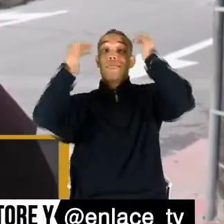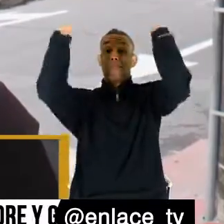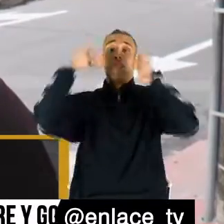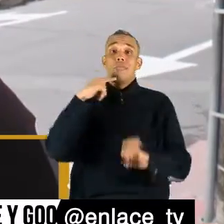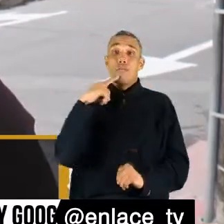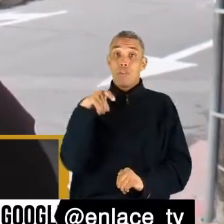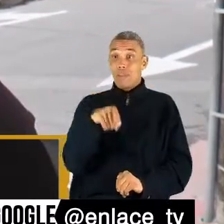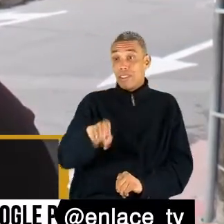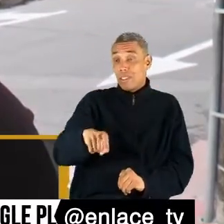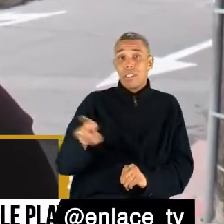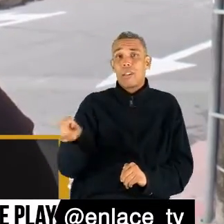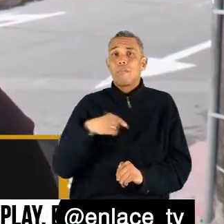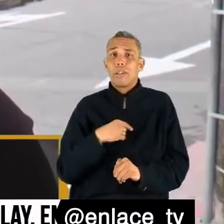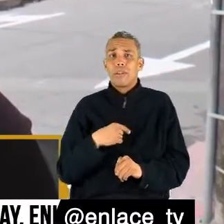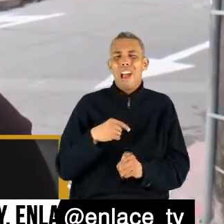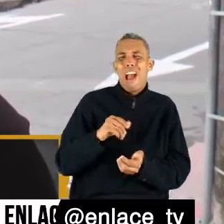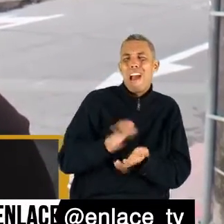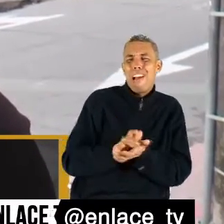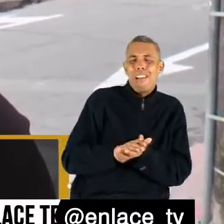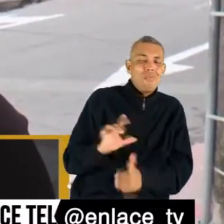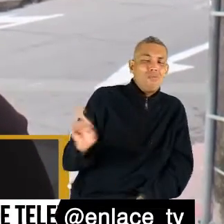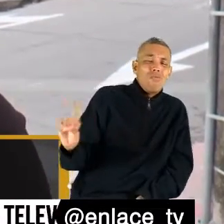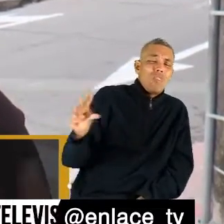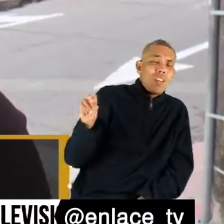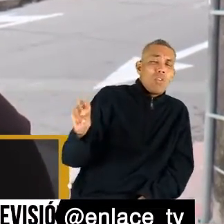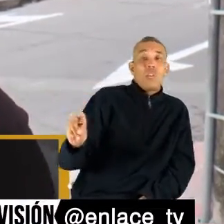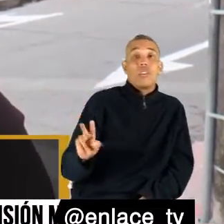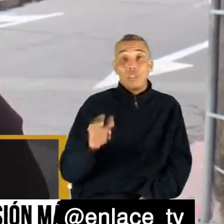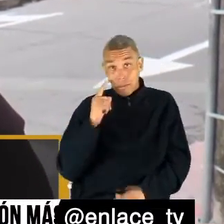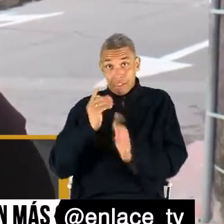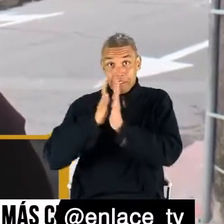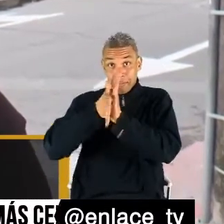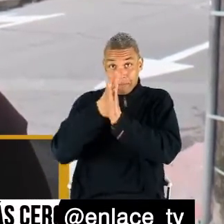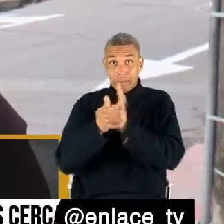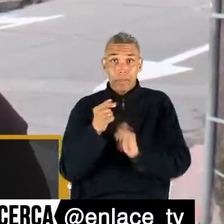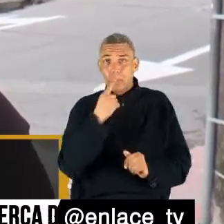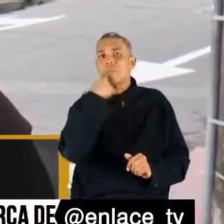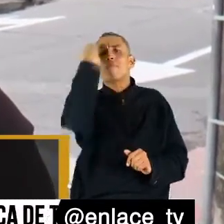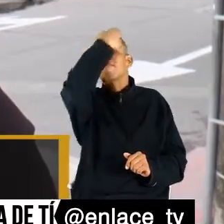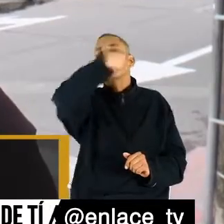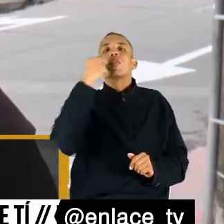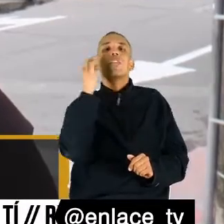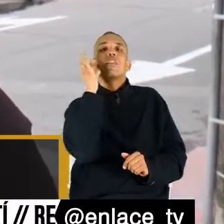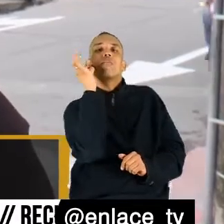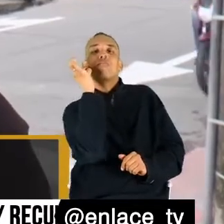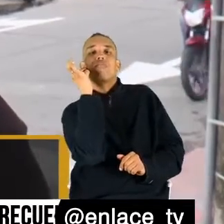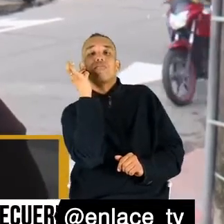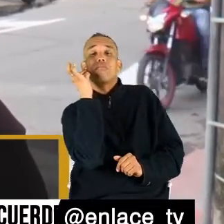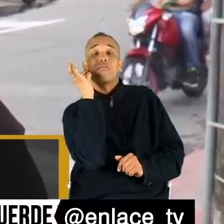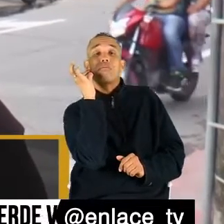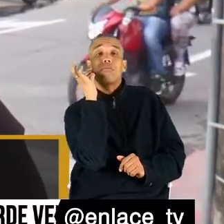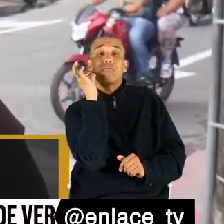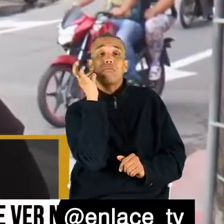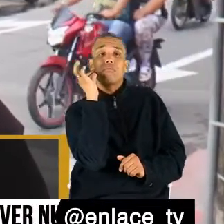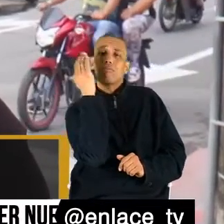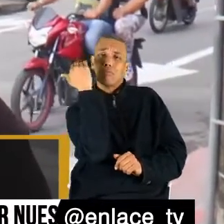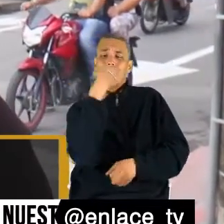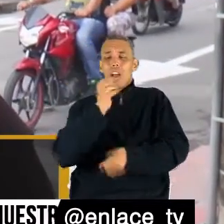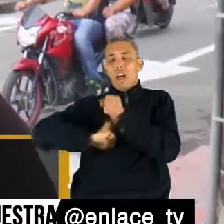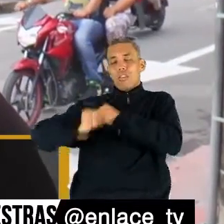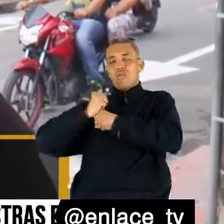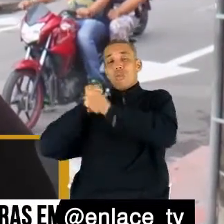8 años él estuvo limpiando un arma y sin querer accidentalmente se disparó la cara y él ahorita